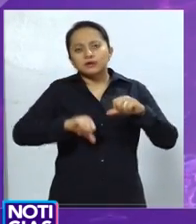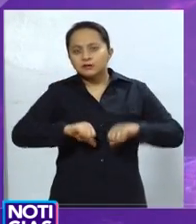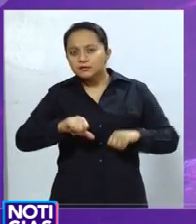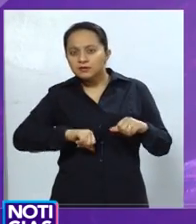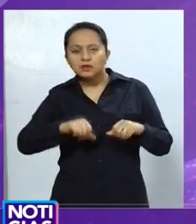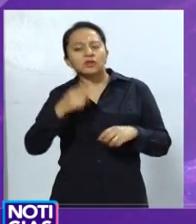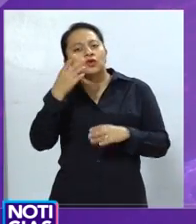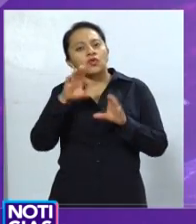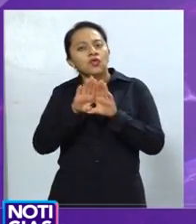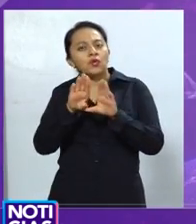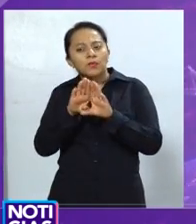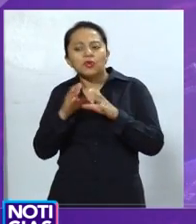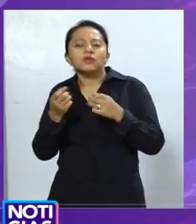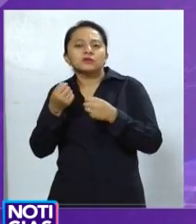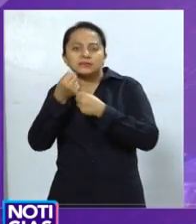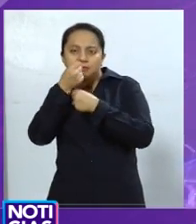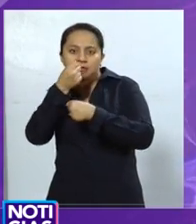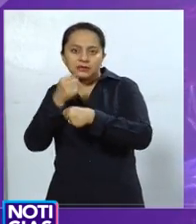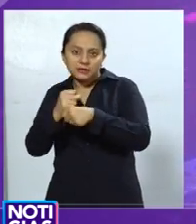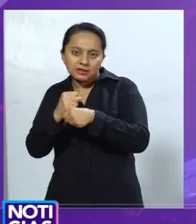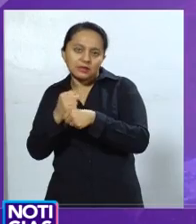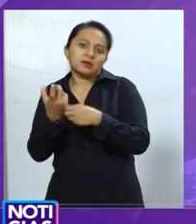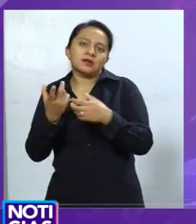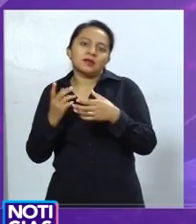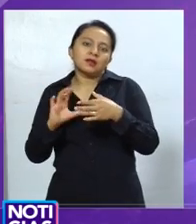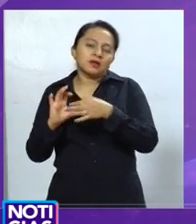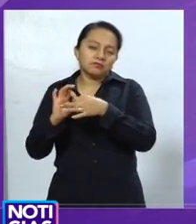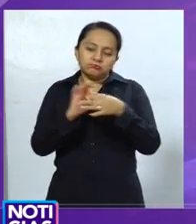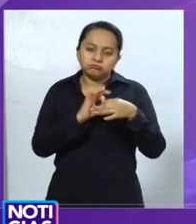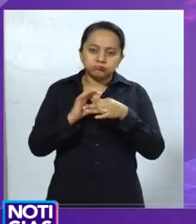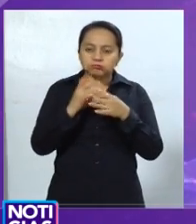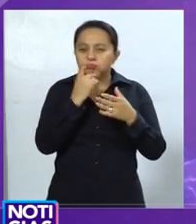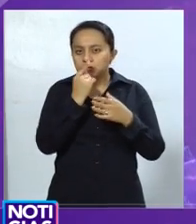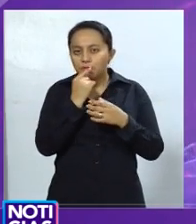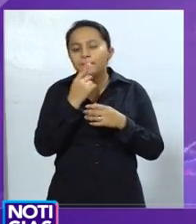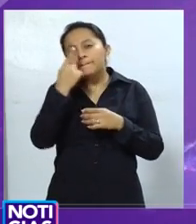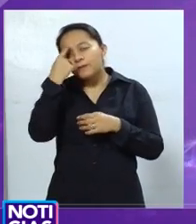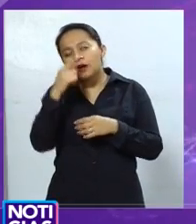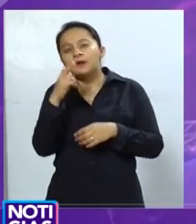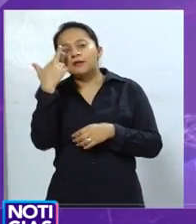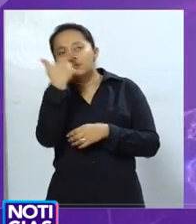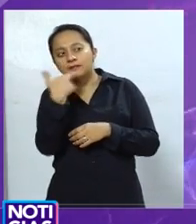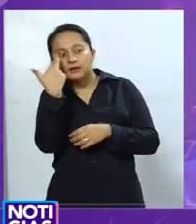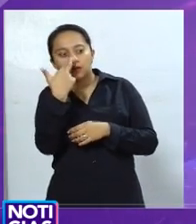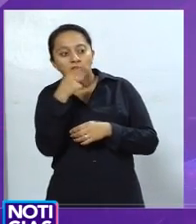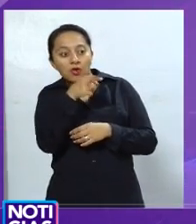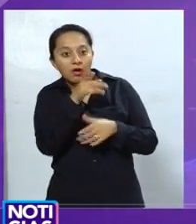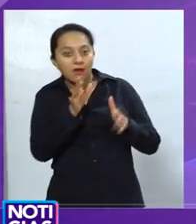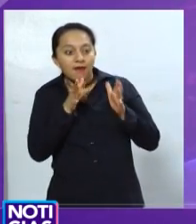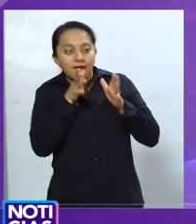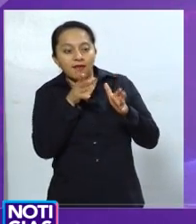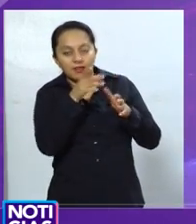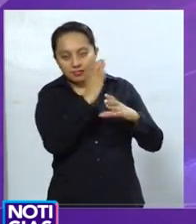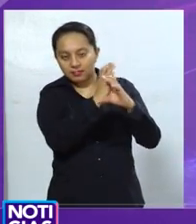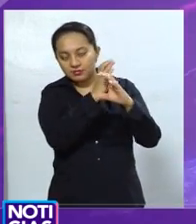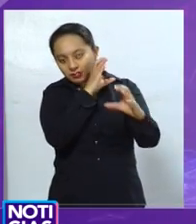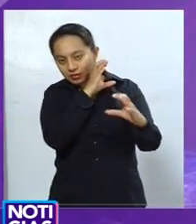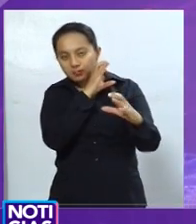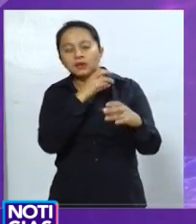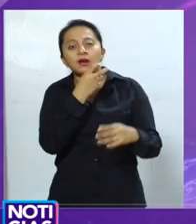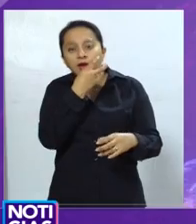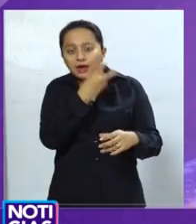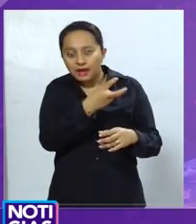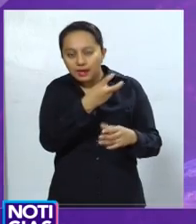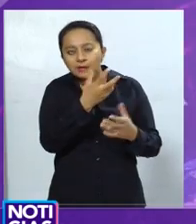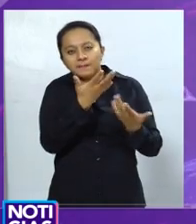sorpresivas de las unidades de transporte en las cuales se han efectuado detenciones de los presuntos asaltantes de unidades del transporte público de